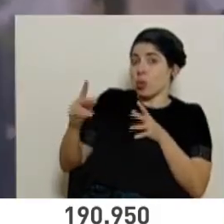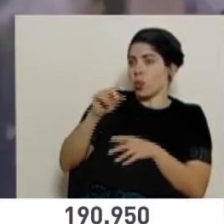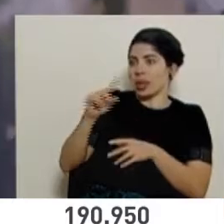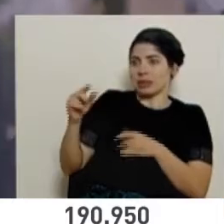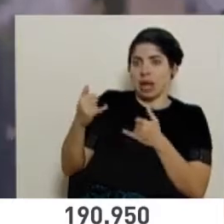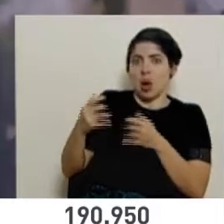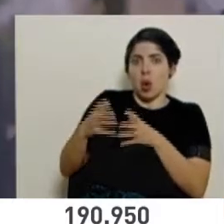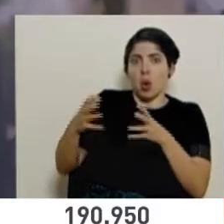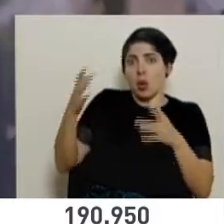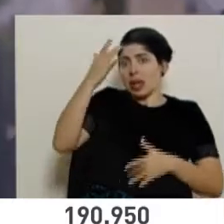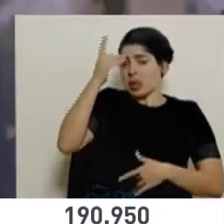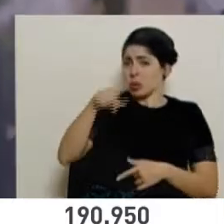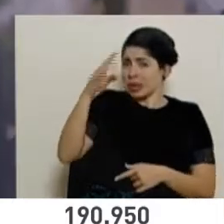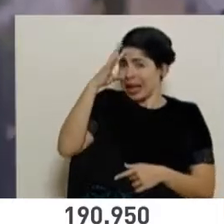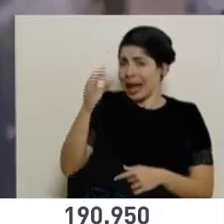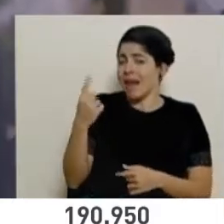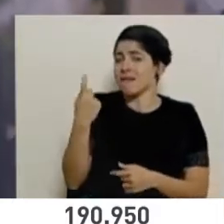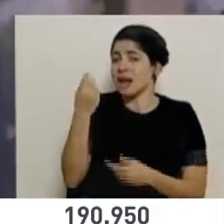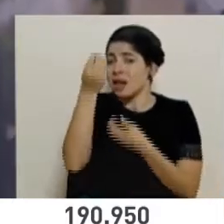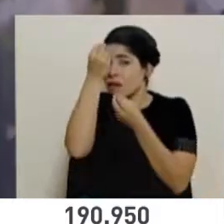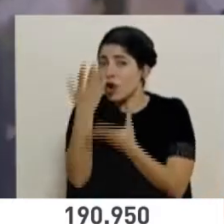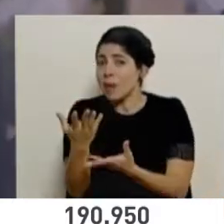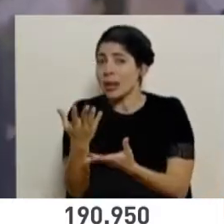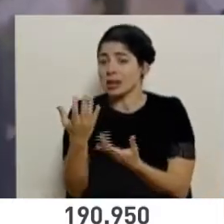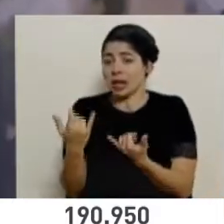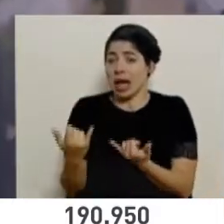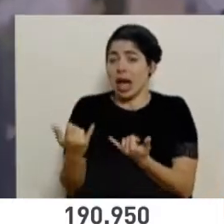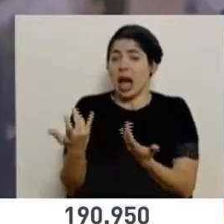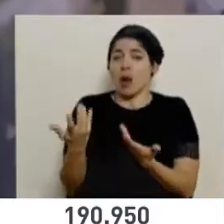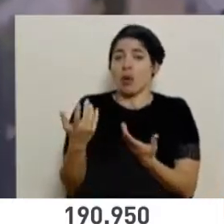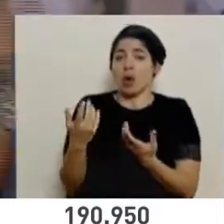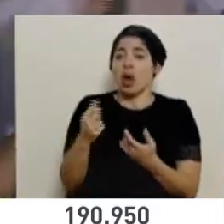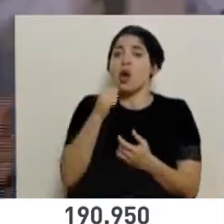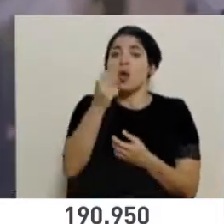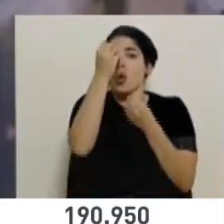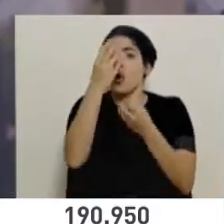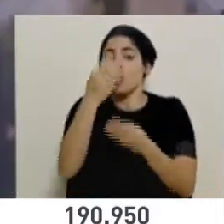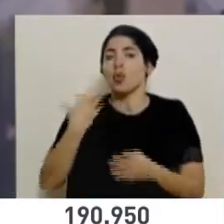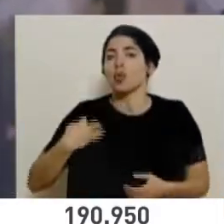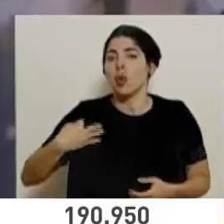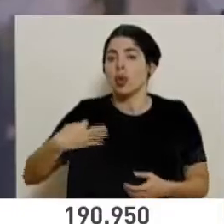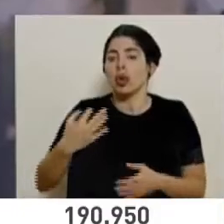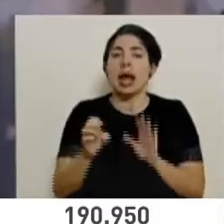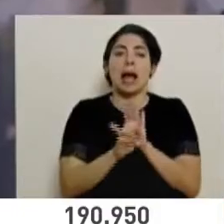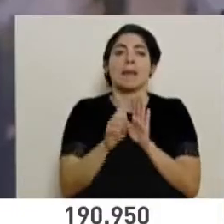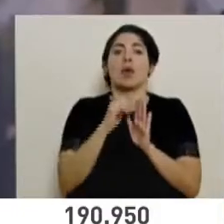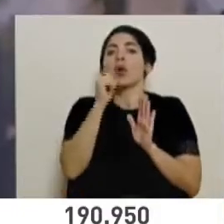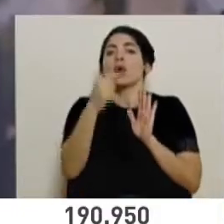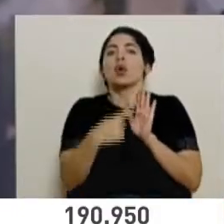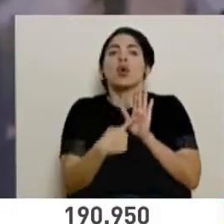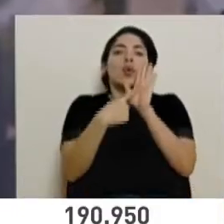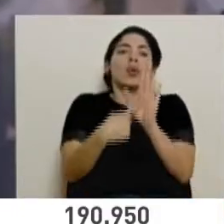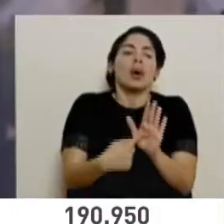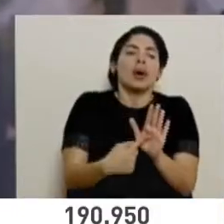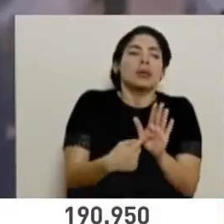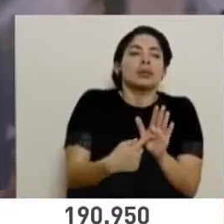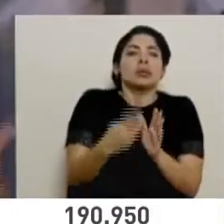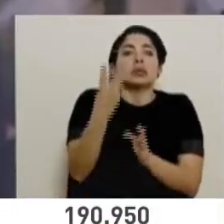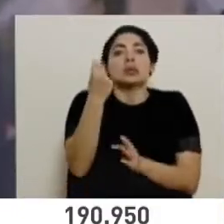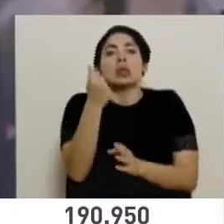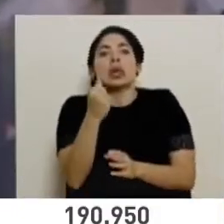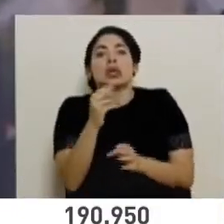semana, ¿ustedes no consideran que la falta de información inmediata que hay ahora, que ya los casos no se comunican todos los días, que ya, por ejemplo, no se muestra cuánta demanda